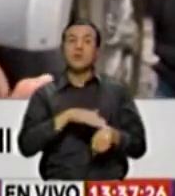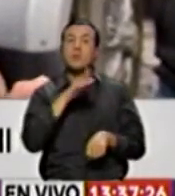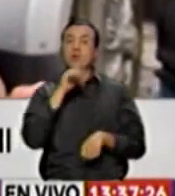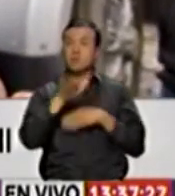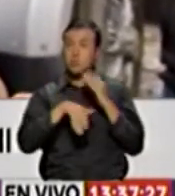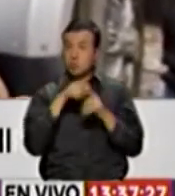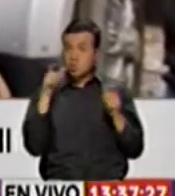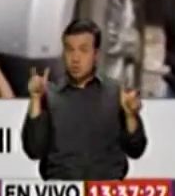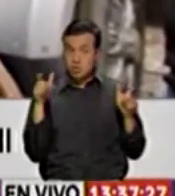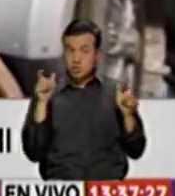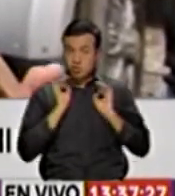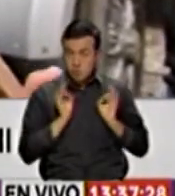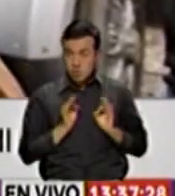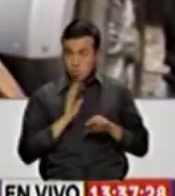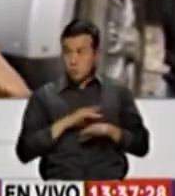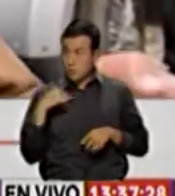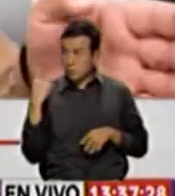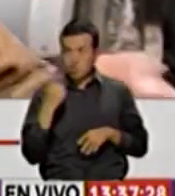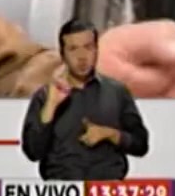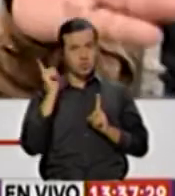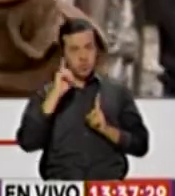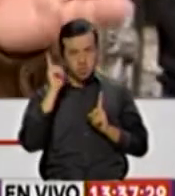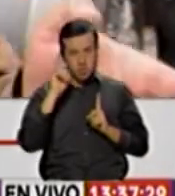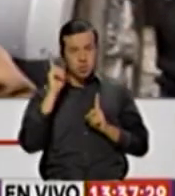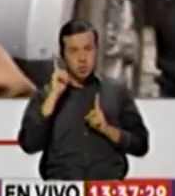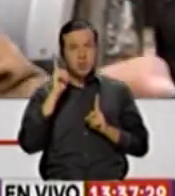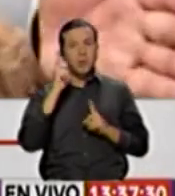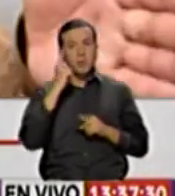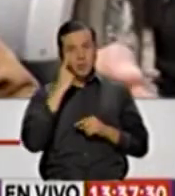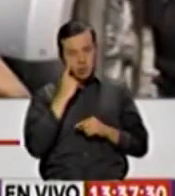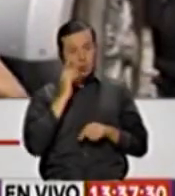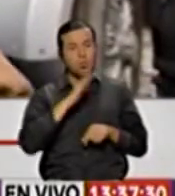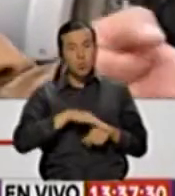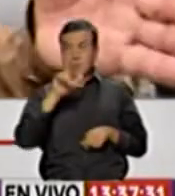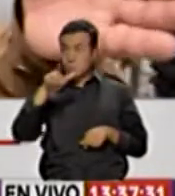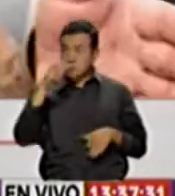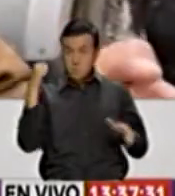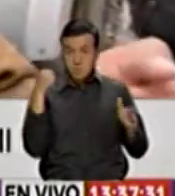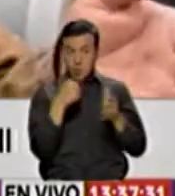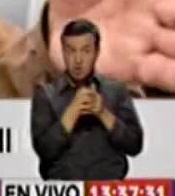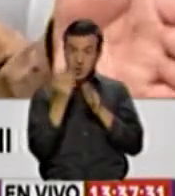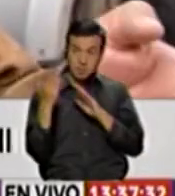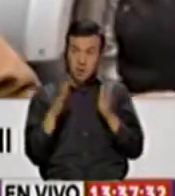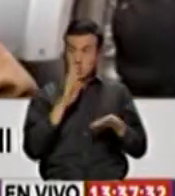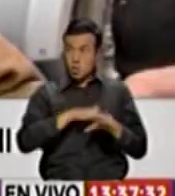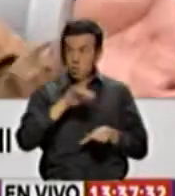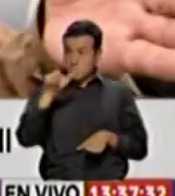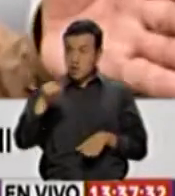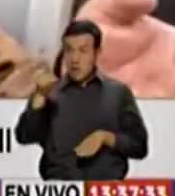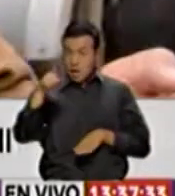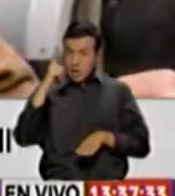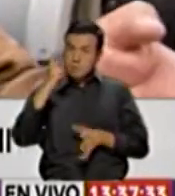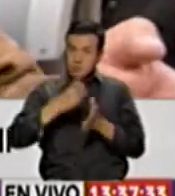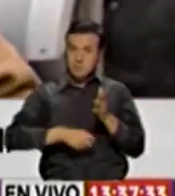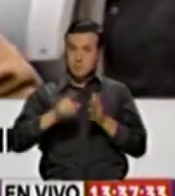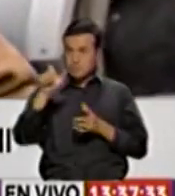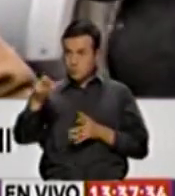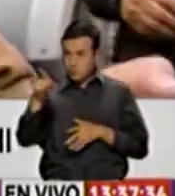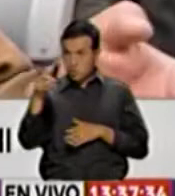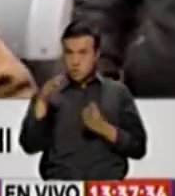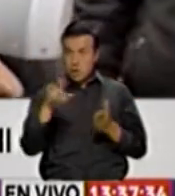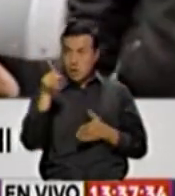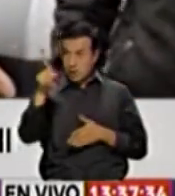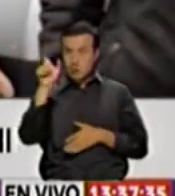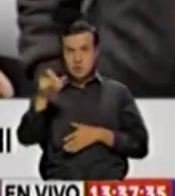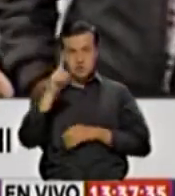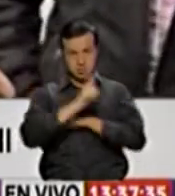todos los conductores. La culpabilidad debe ser al que tuvo el accidente, al que tuvo el problema, al que tuvo muertes, a